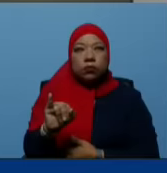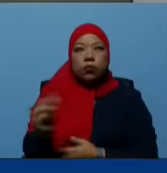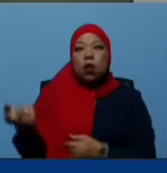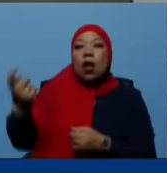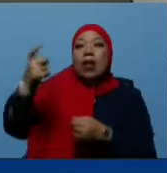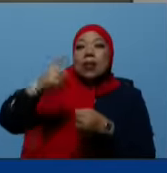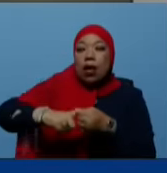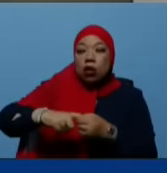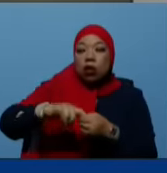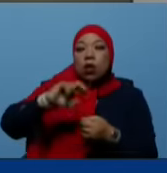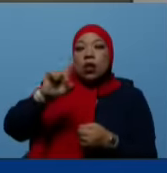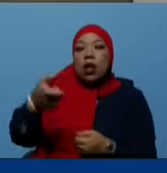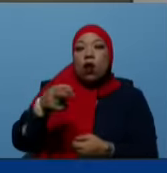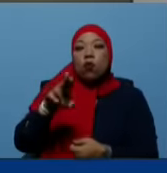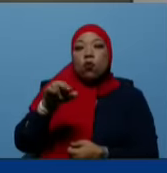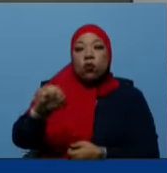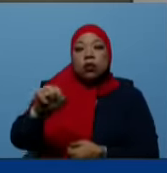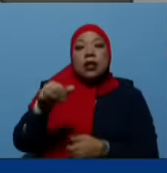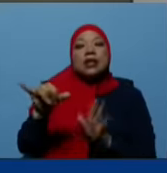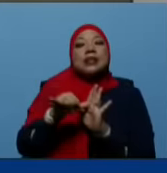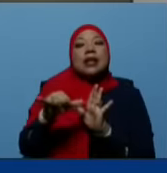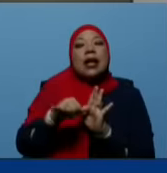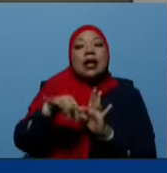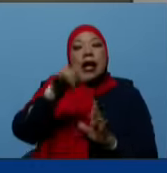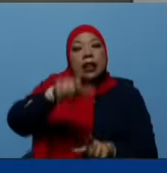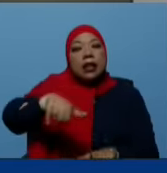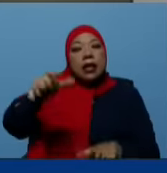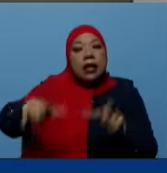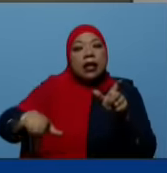dentro de Guri y en las cercanías de Guri.